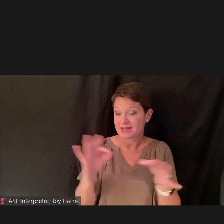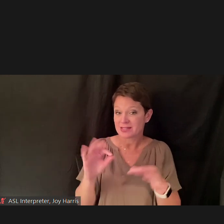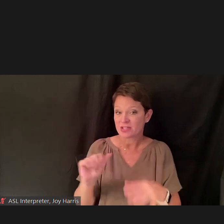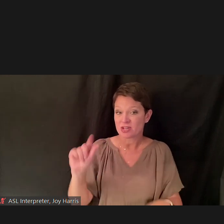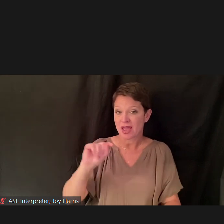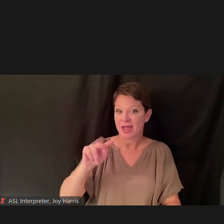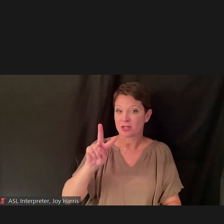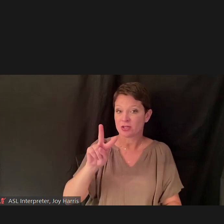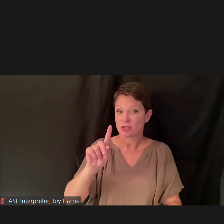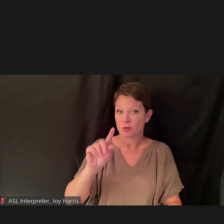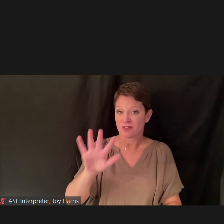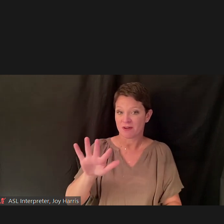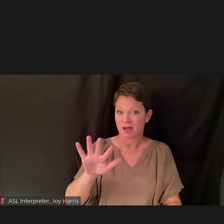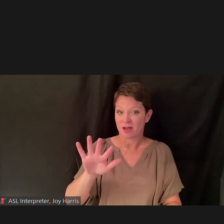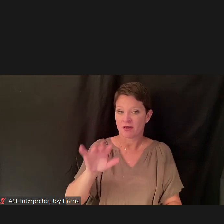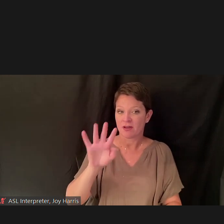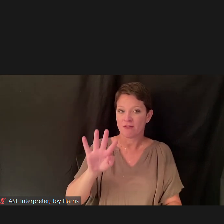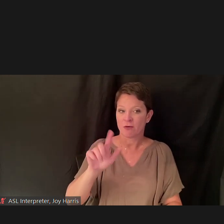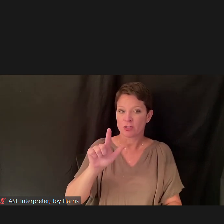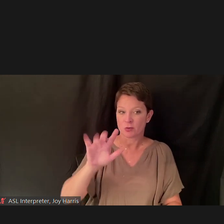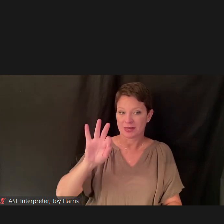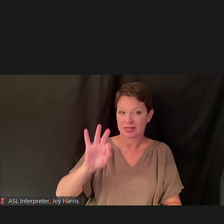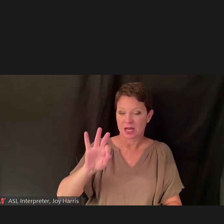Prepare.gov o